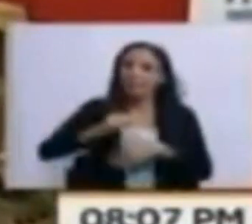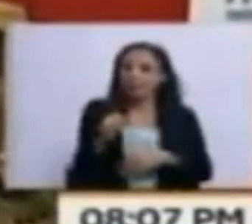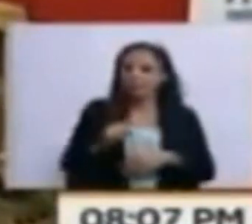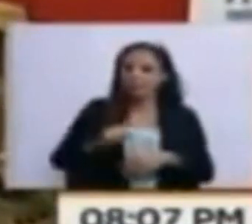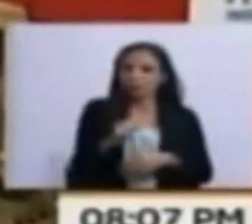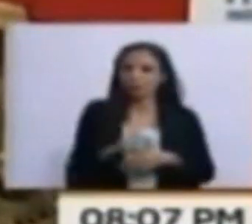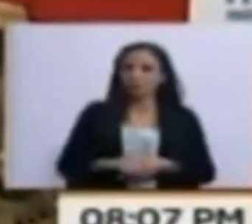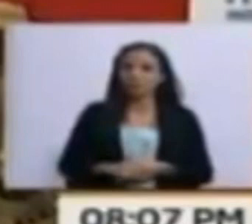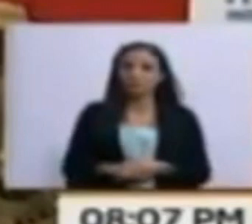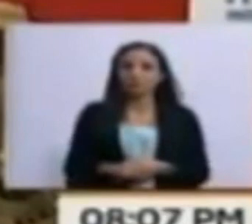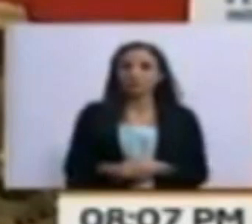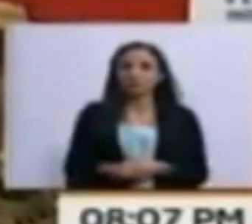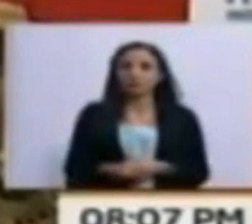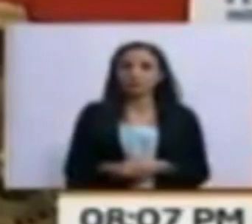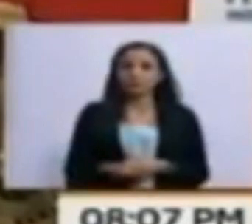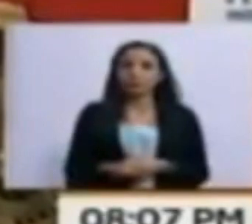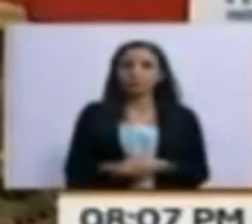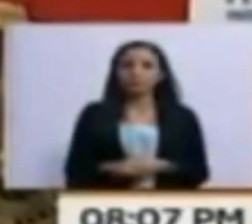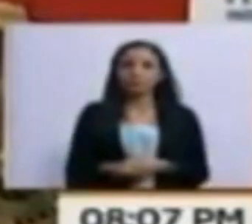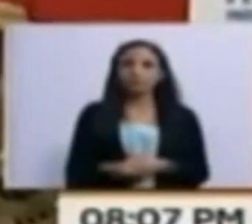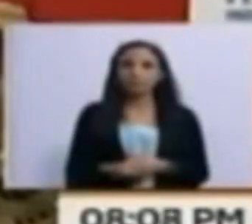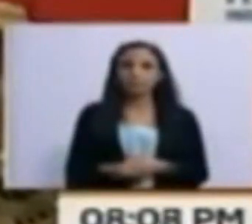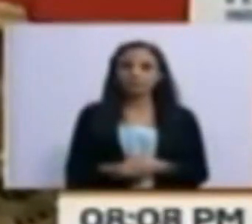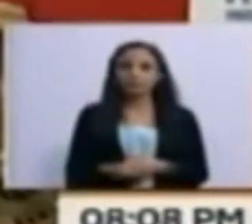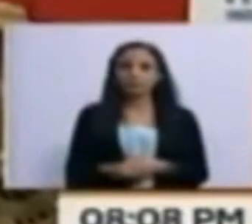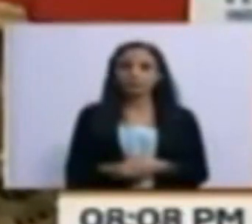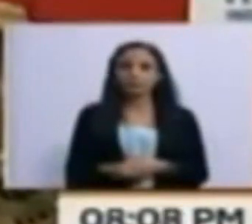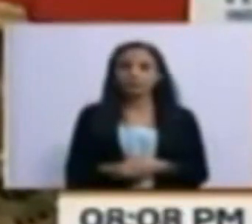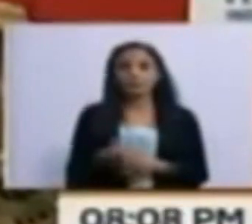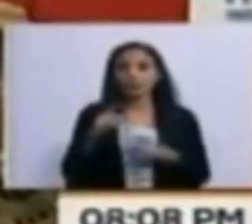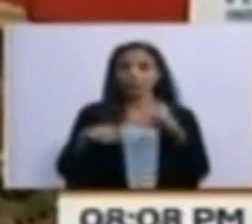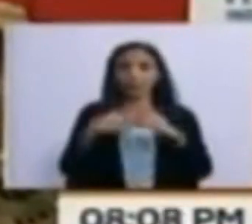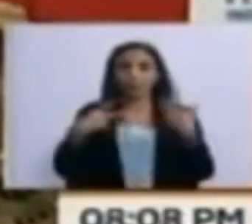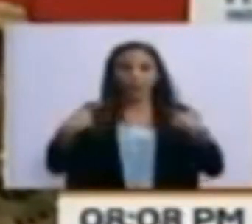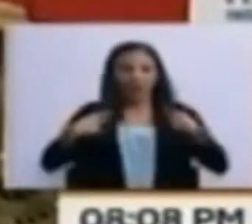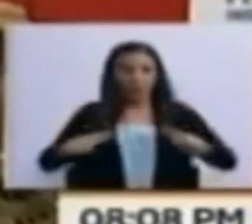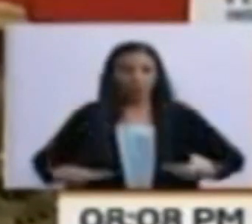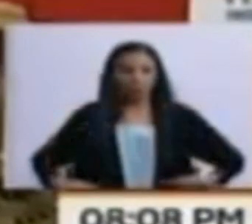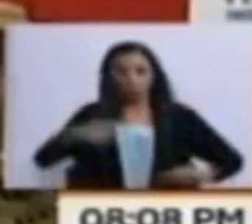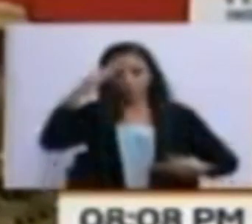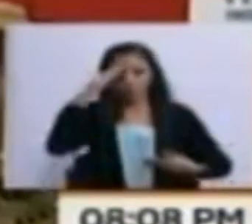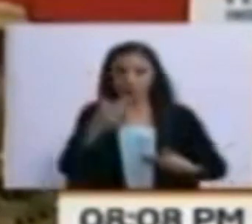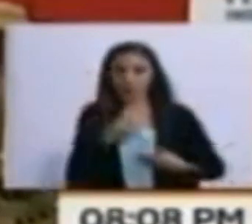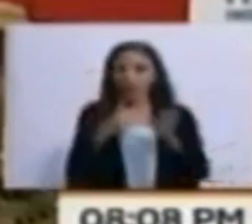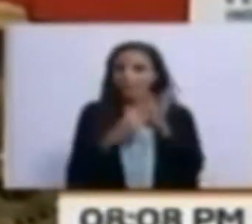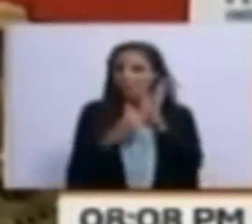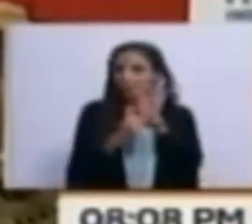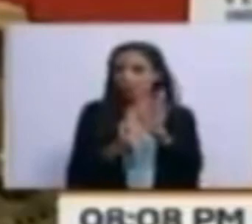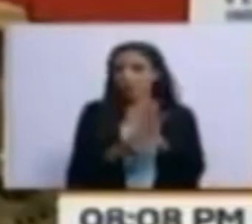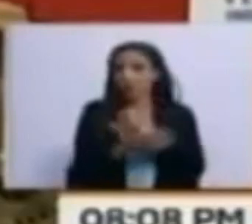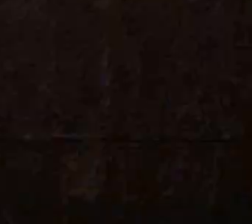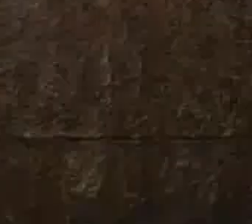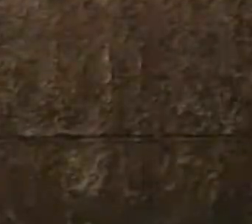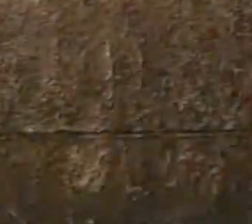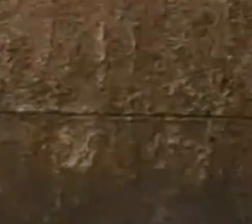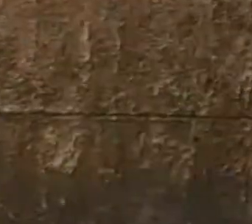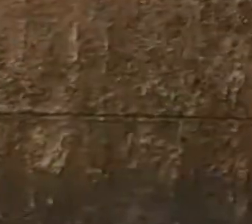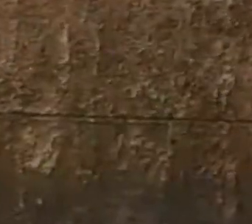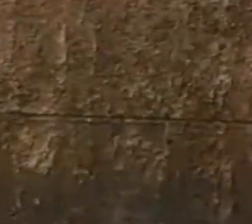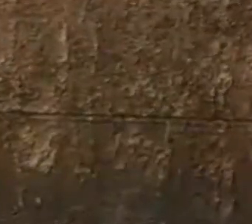comisario henry lópez sisco posteriormente les colocaron ropa militar con el propósito de presentarlos como guerrilleros